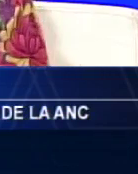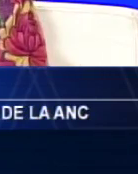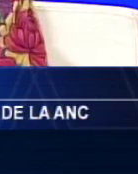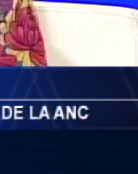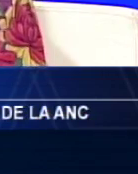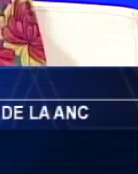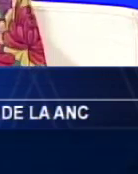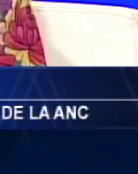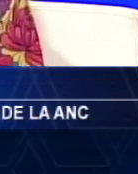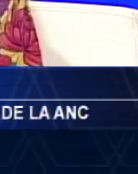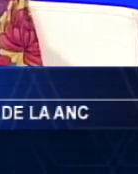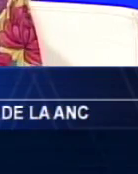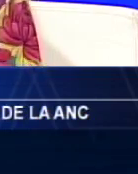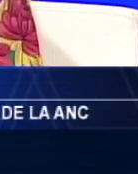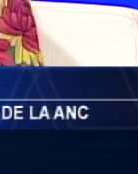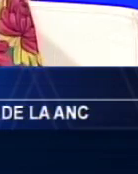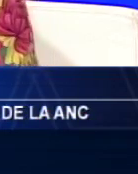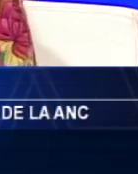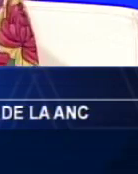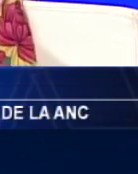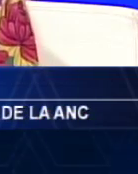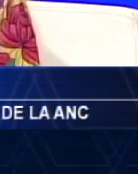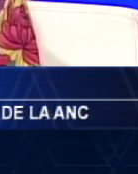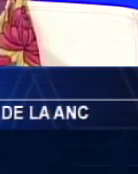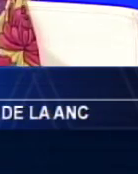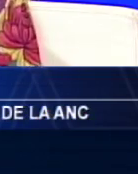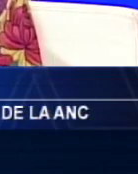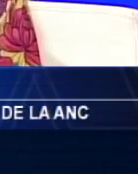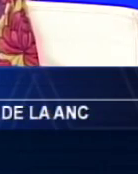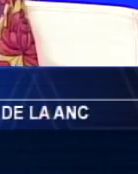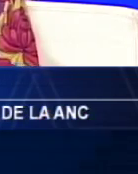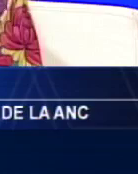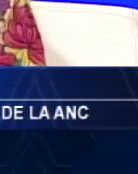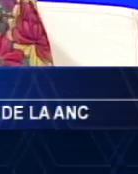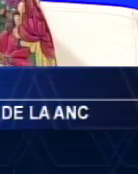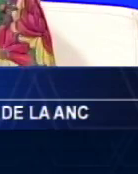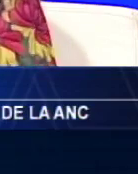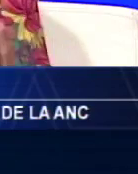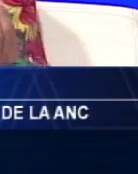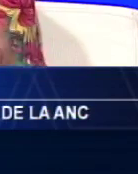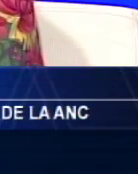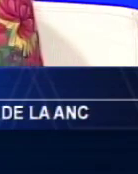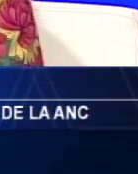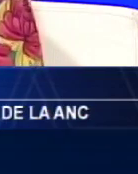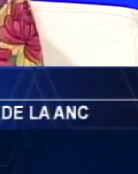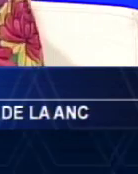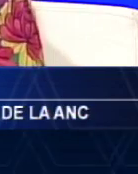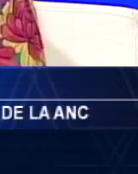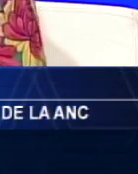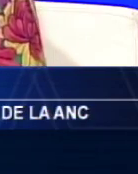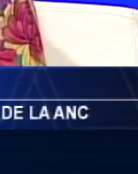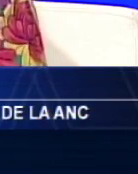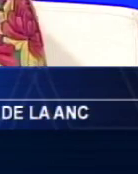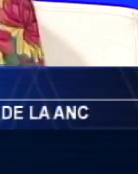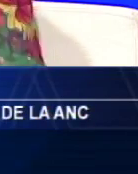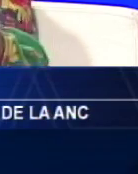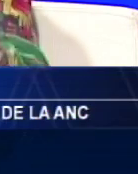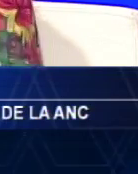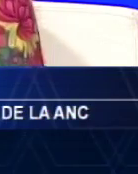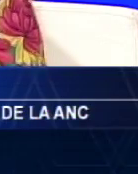semana pasada en una hermosa reunión allá en el Salón Ayacucho de Miraflores, donde se declara el territorio de